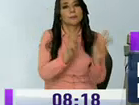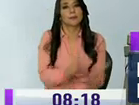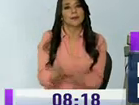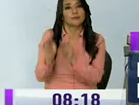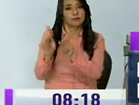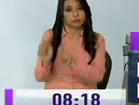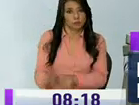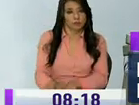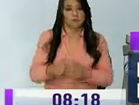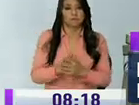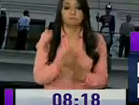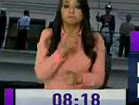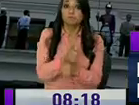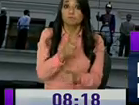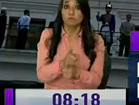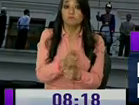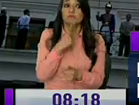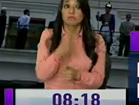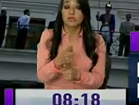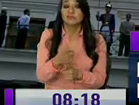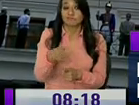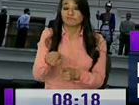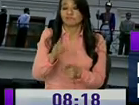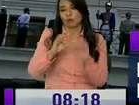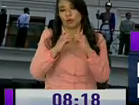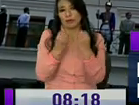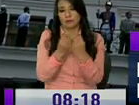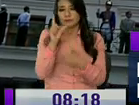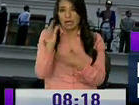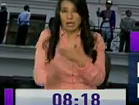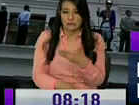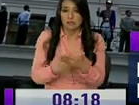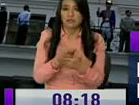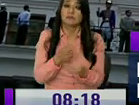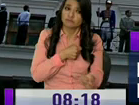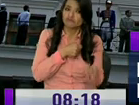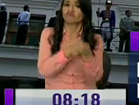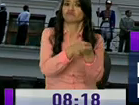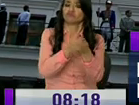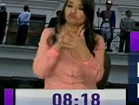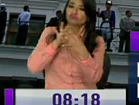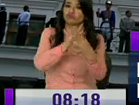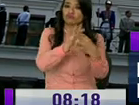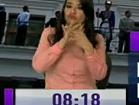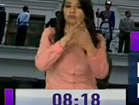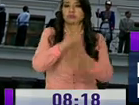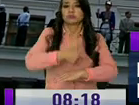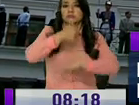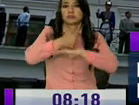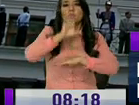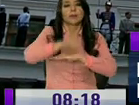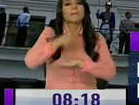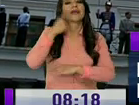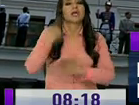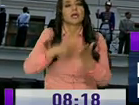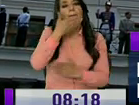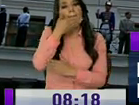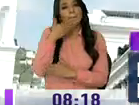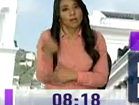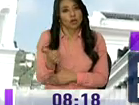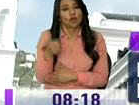Planificación. Por ello, enfatizaron que el personal del FMI continuará colaborando estrechamente con las autoridades para mejorar